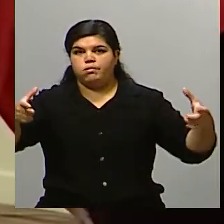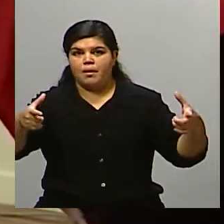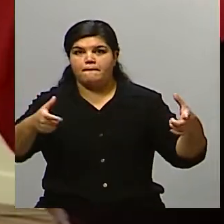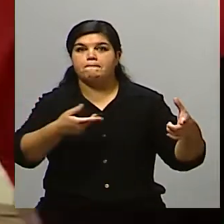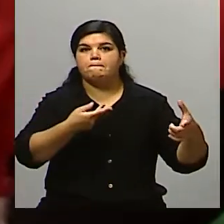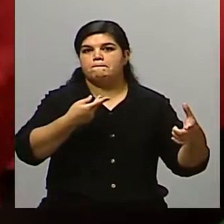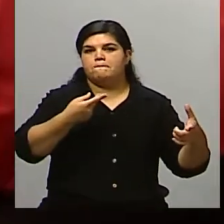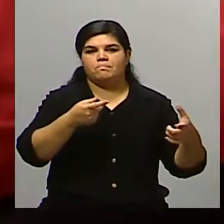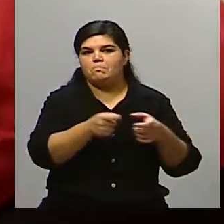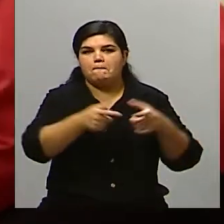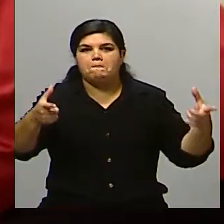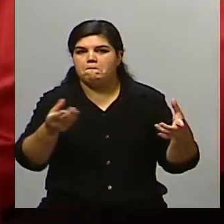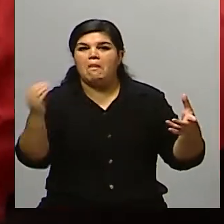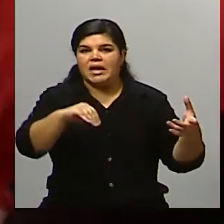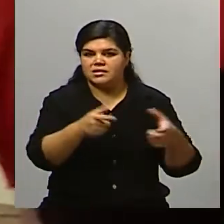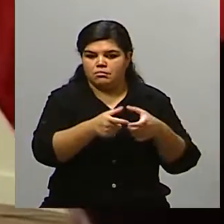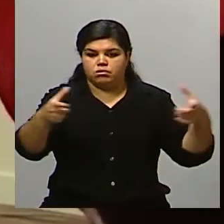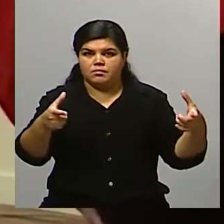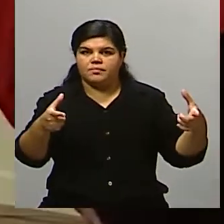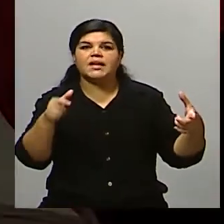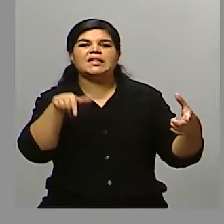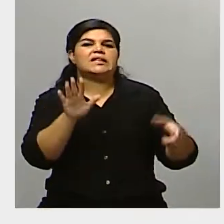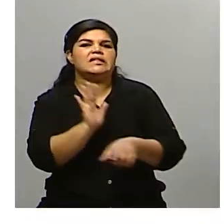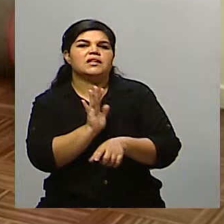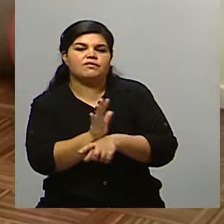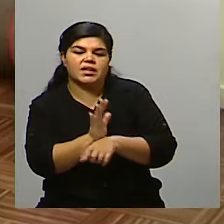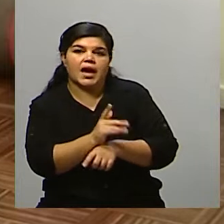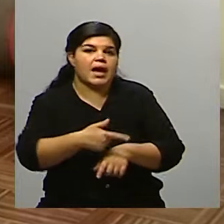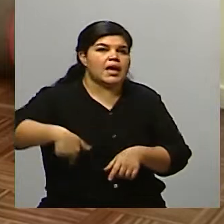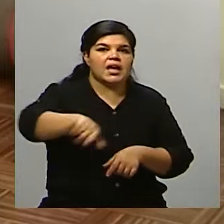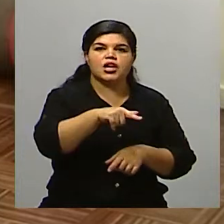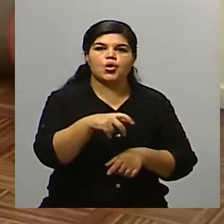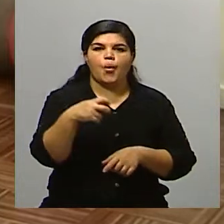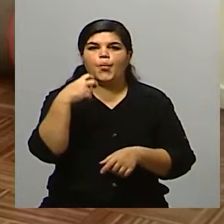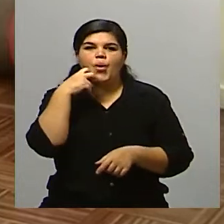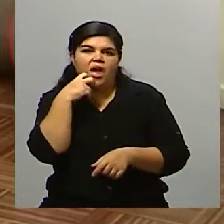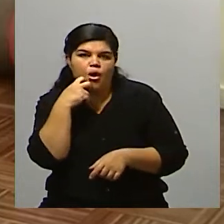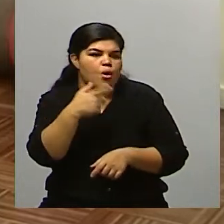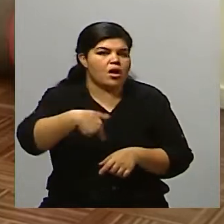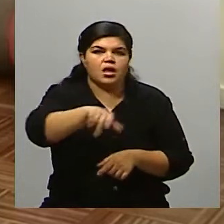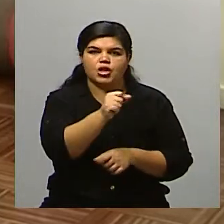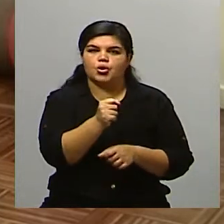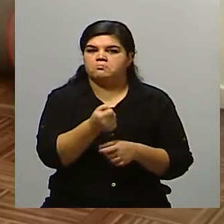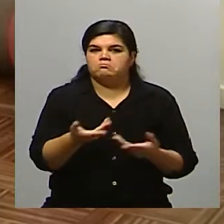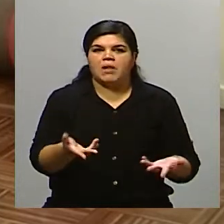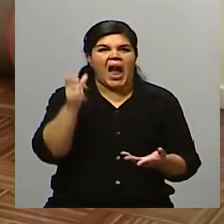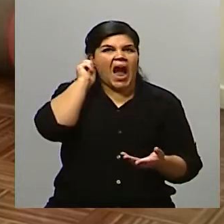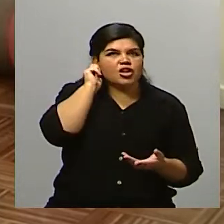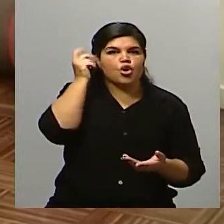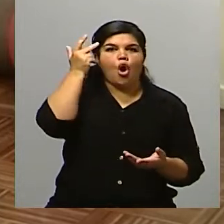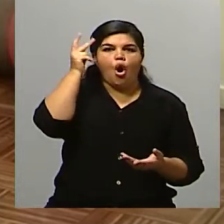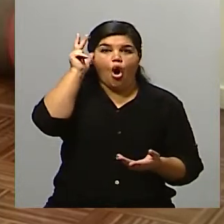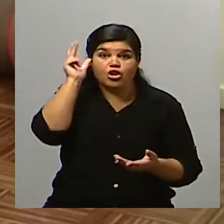en duplicar es pensar que esa mitad en vejez no tenía ningún ingreso. Claro. Que pueda ser una persona con 80 años y no tiene